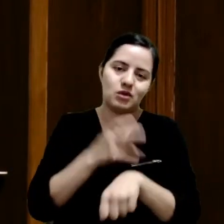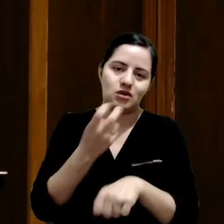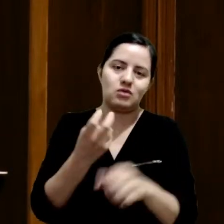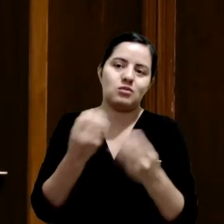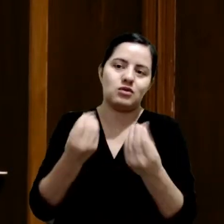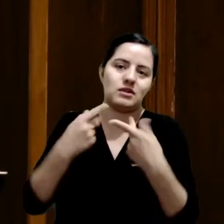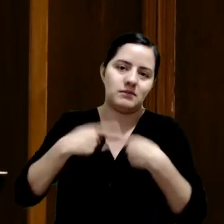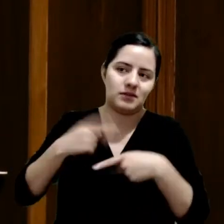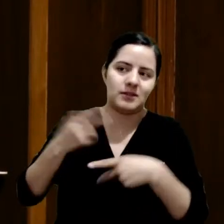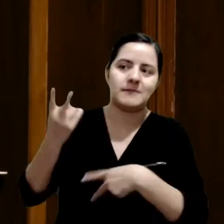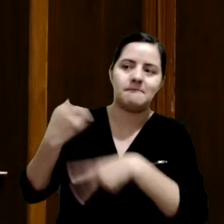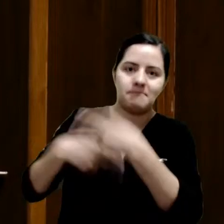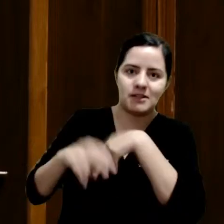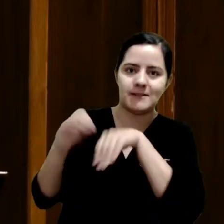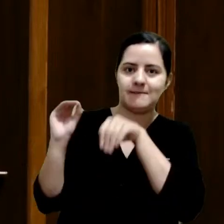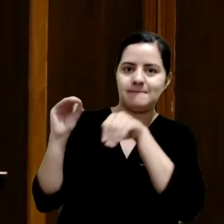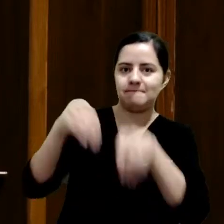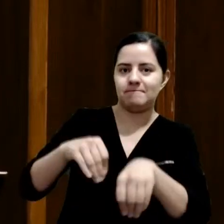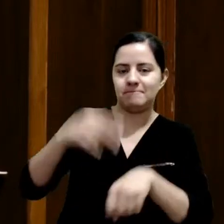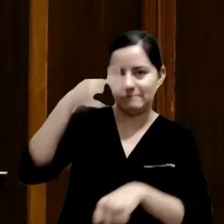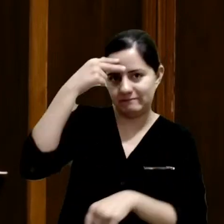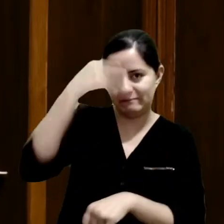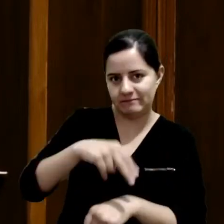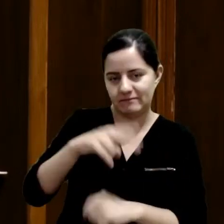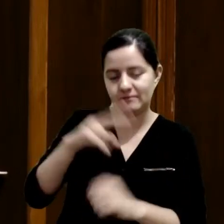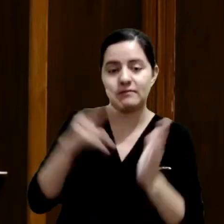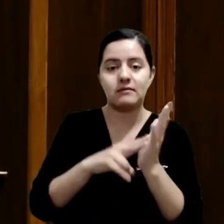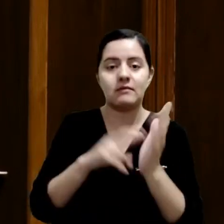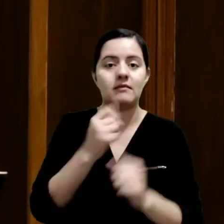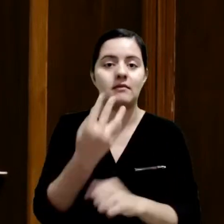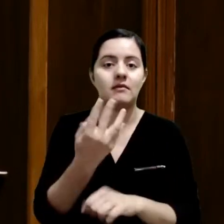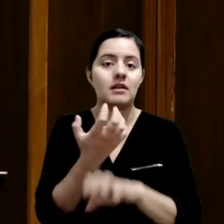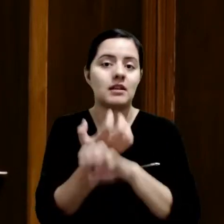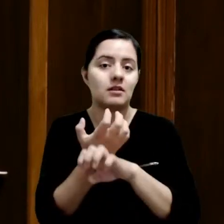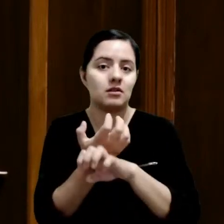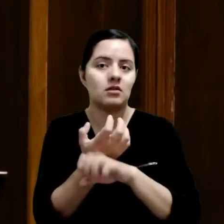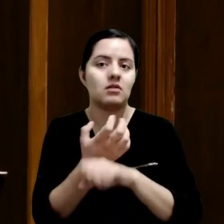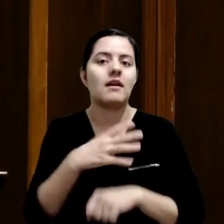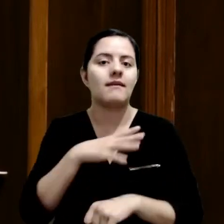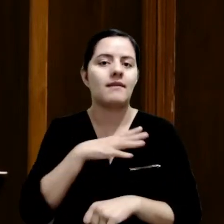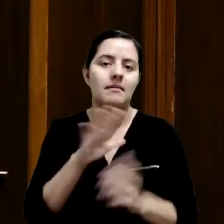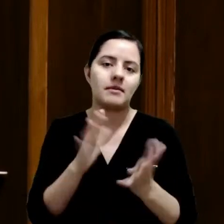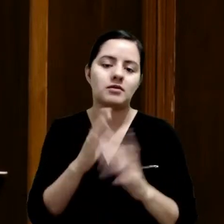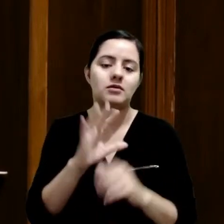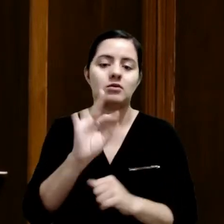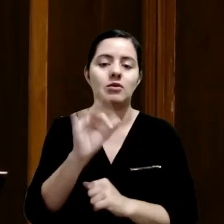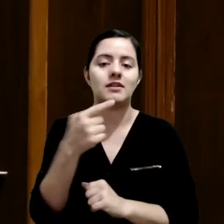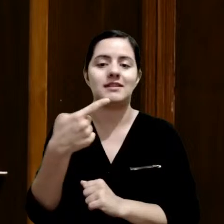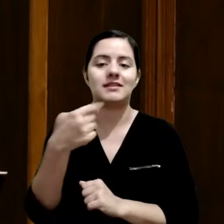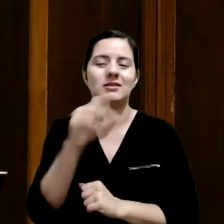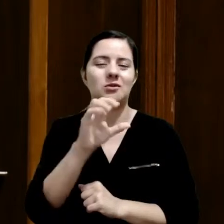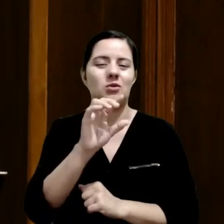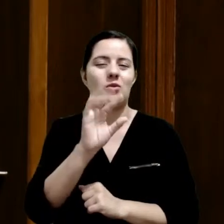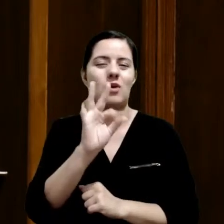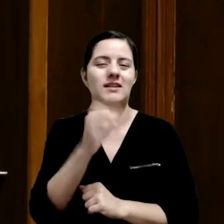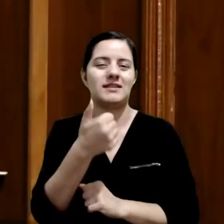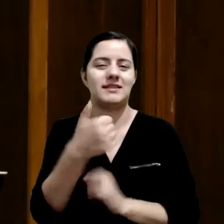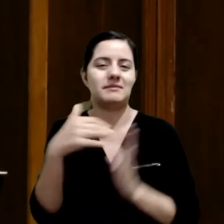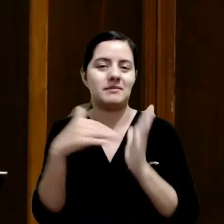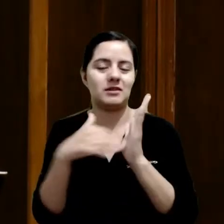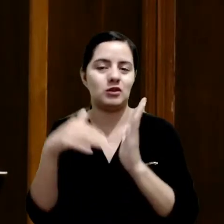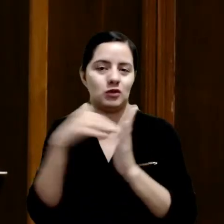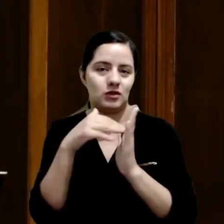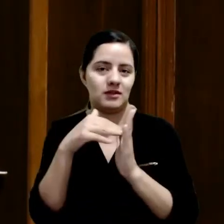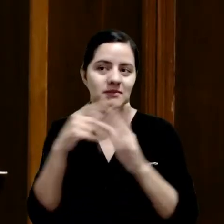migrantes. En 2024, Estados Unidos albergaba más de 46 millones de inmigrantes. Esta